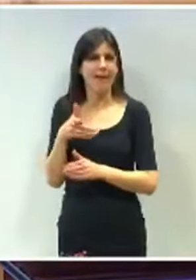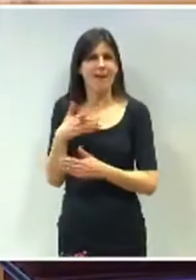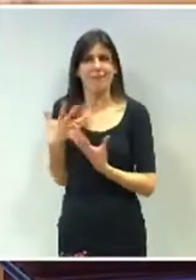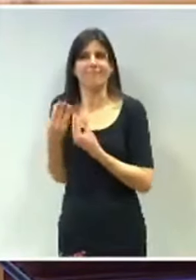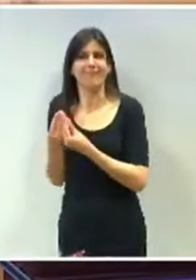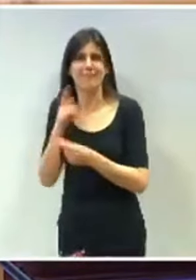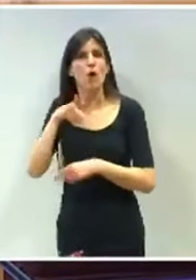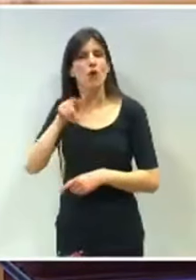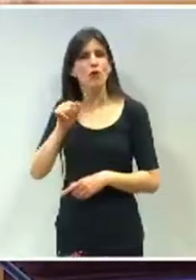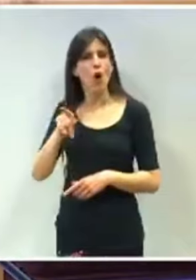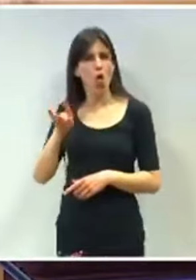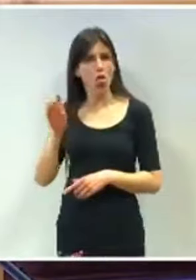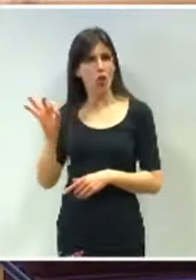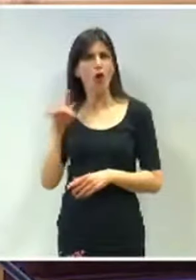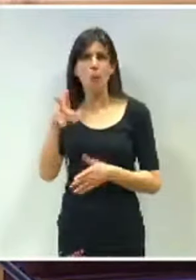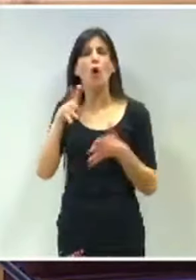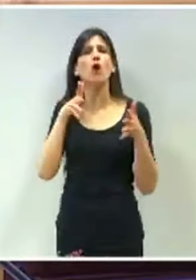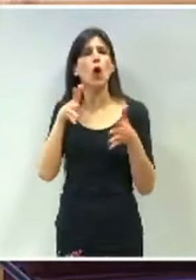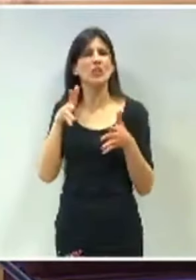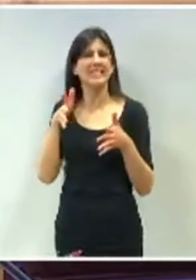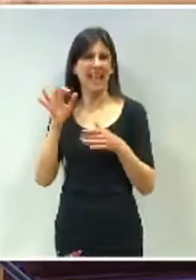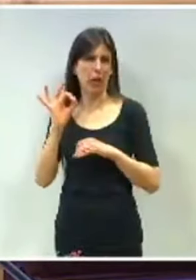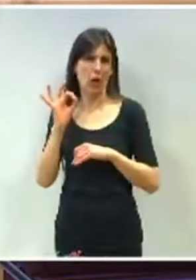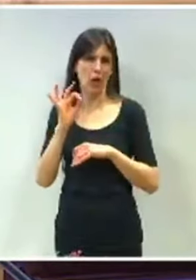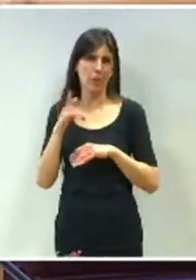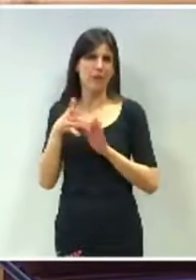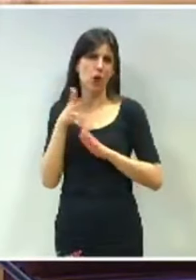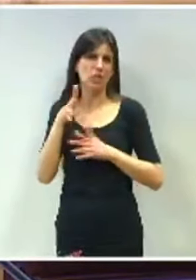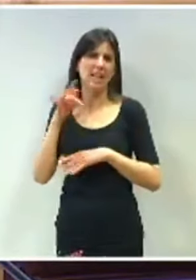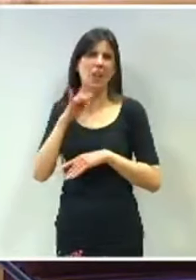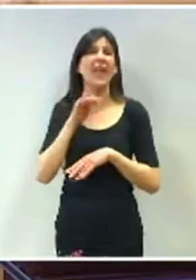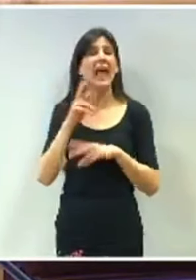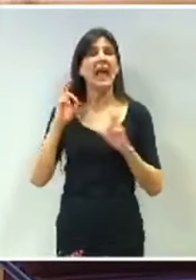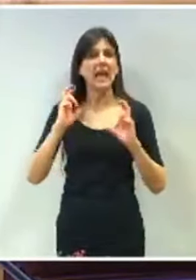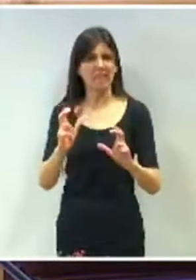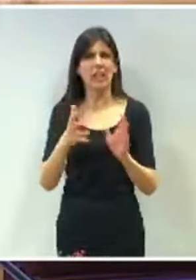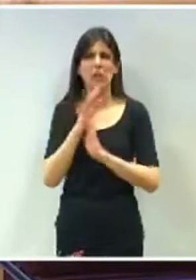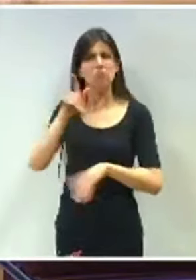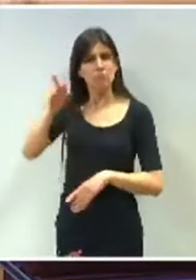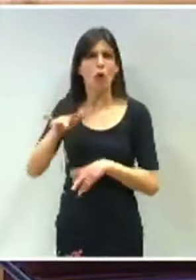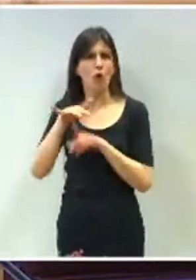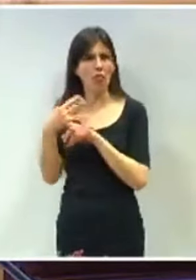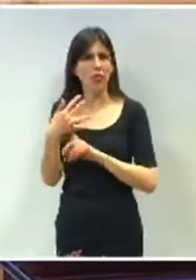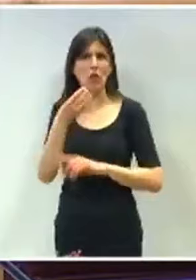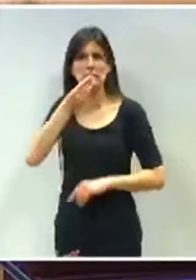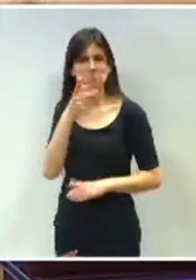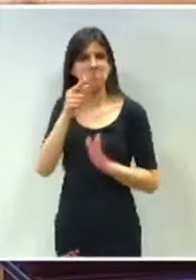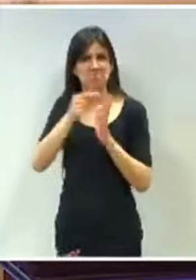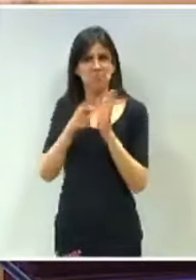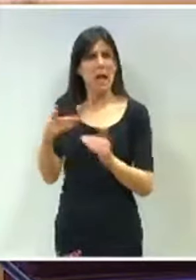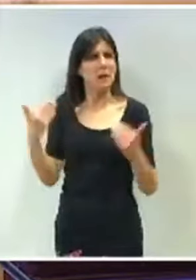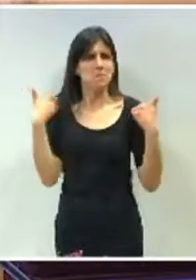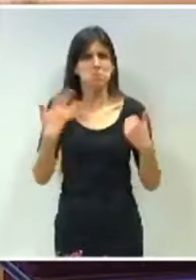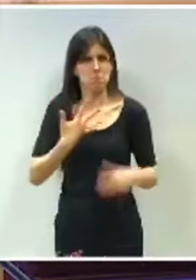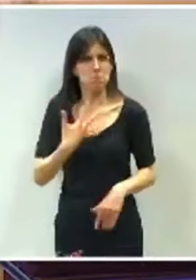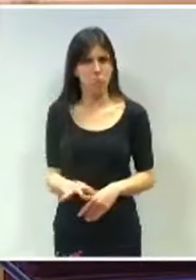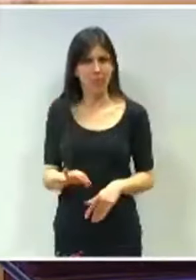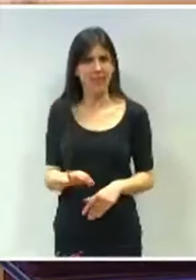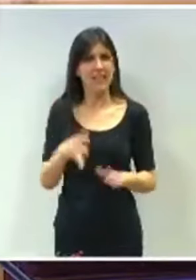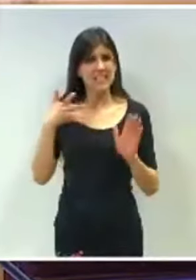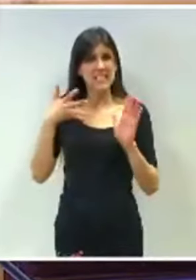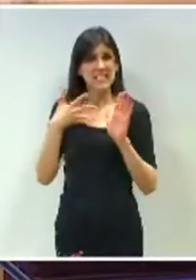mercancía porque según ustedes era de acuerdo con la legalidad y reunía las condiciones necesarias para el cargo o sea que